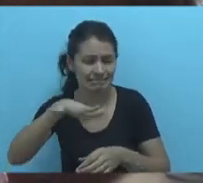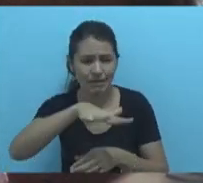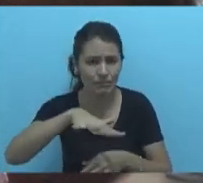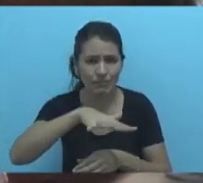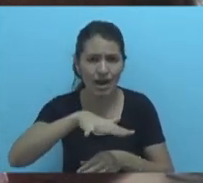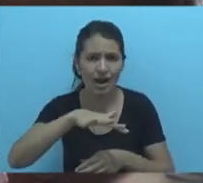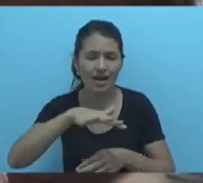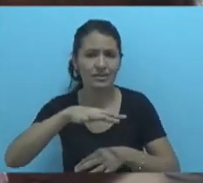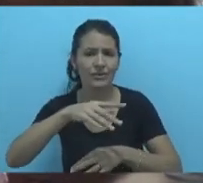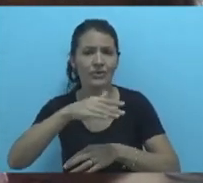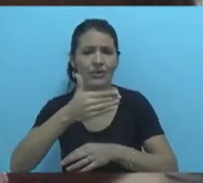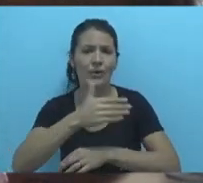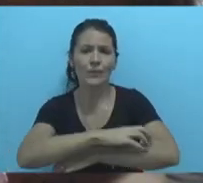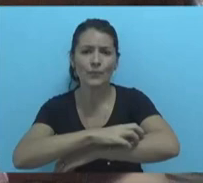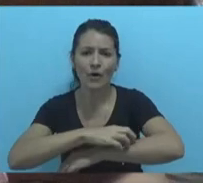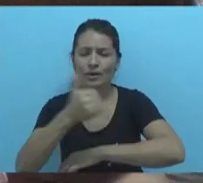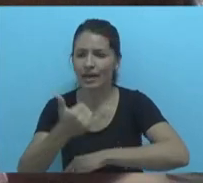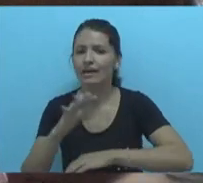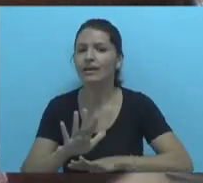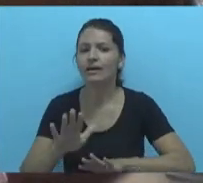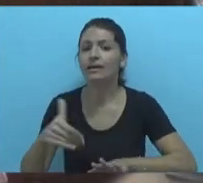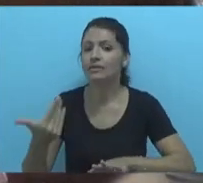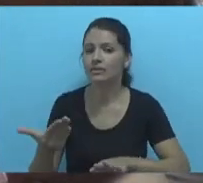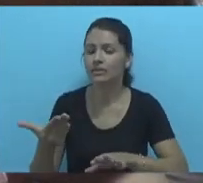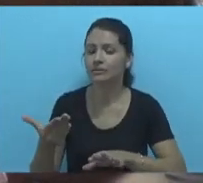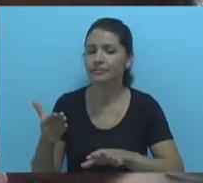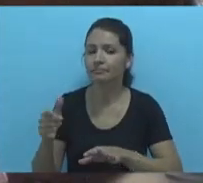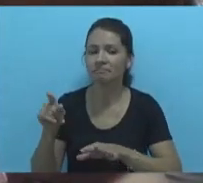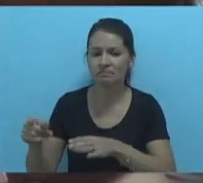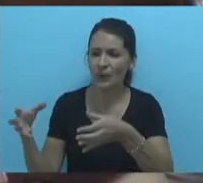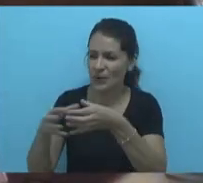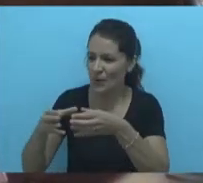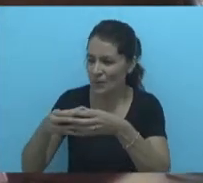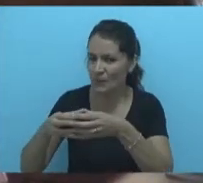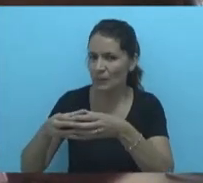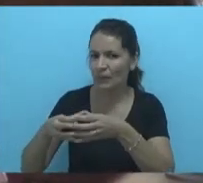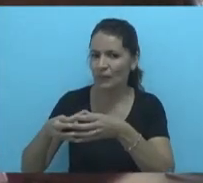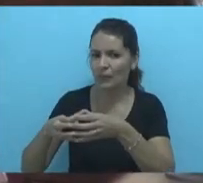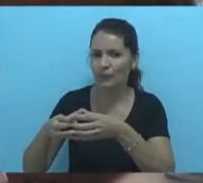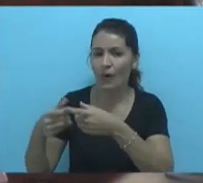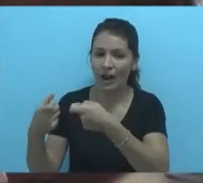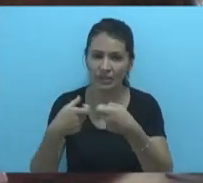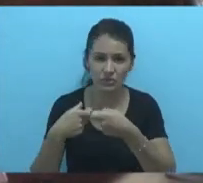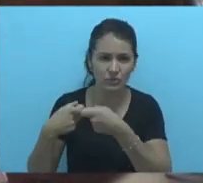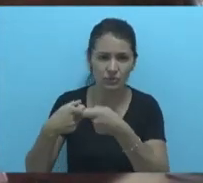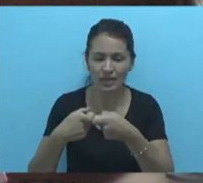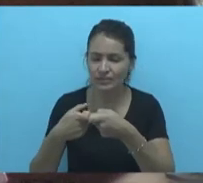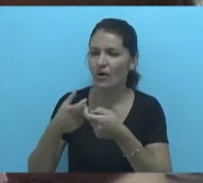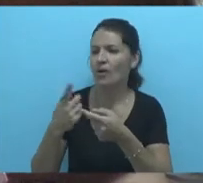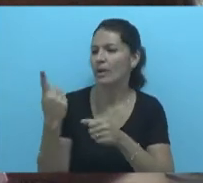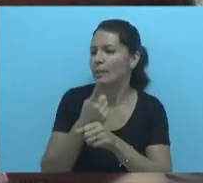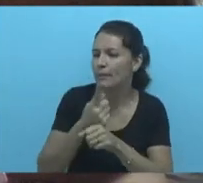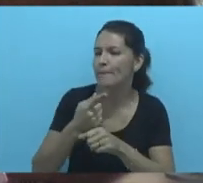Estado empezar a resolver, y fueron las organizaciones quienes llevaron una propuesta inicial de poder registrar, de